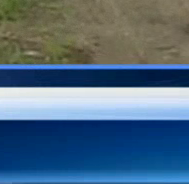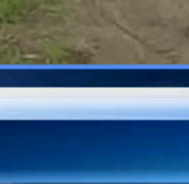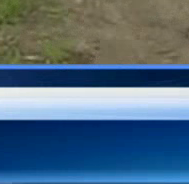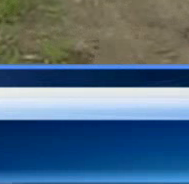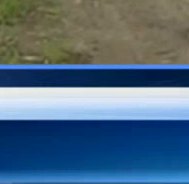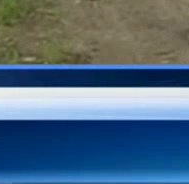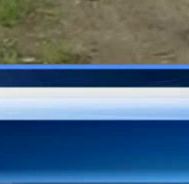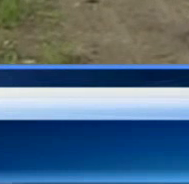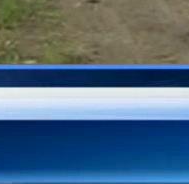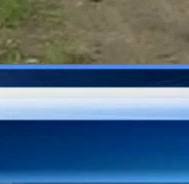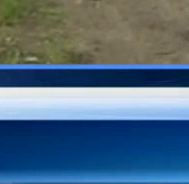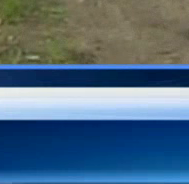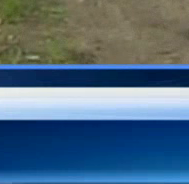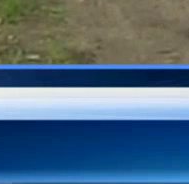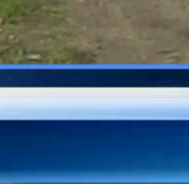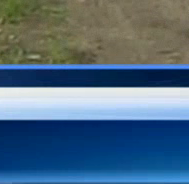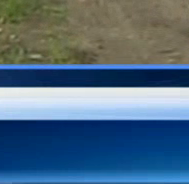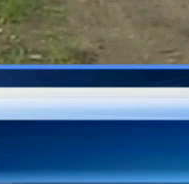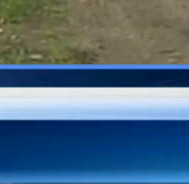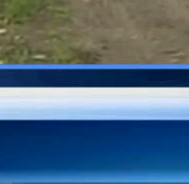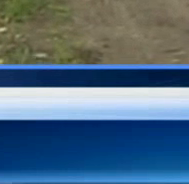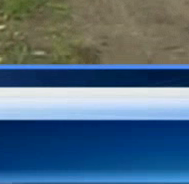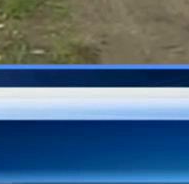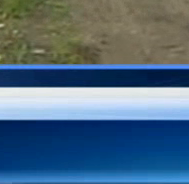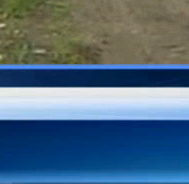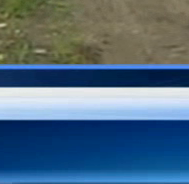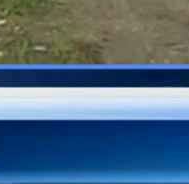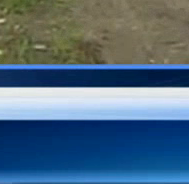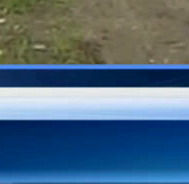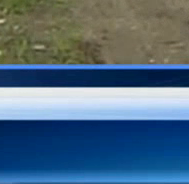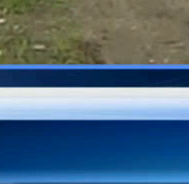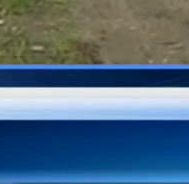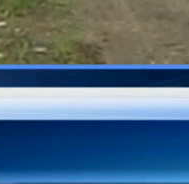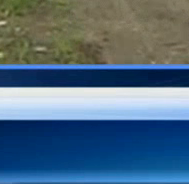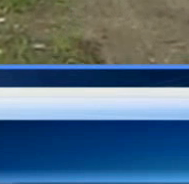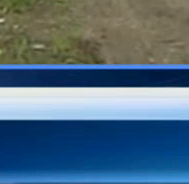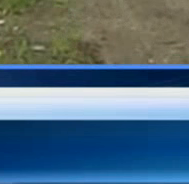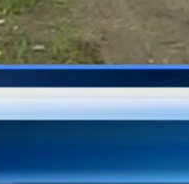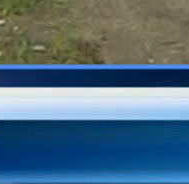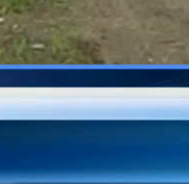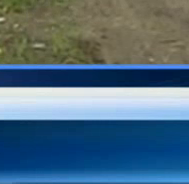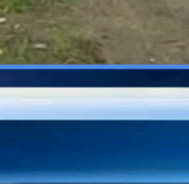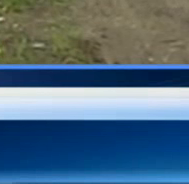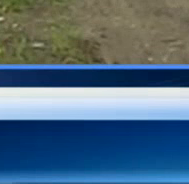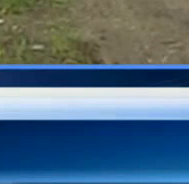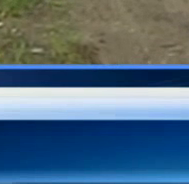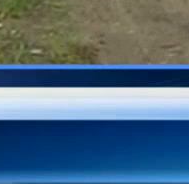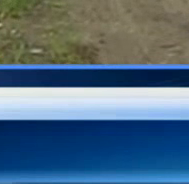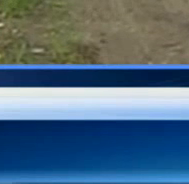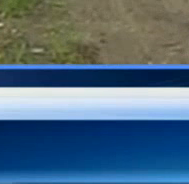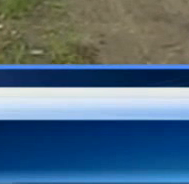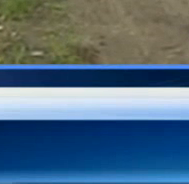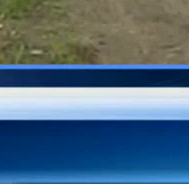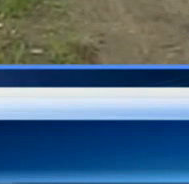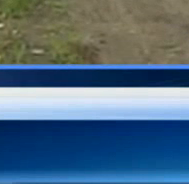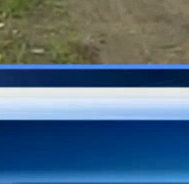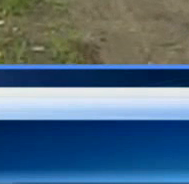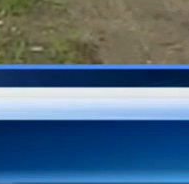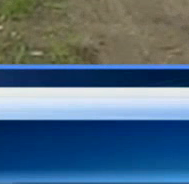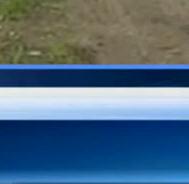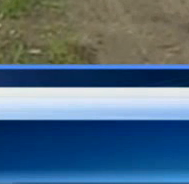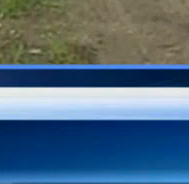peligro. Y se justifica, si hay que hacer el campamento, qué pena, pero tendrán que hacerlo. Tampoco pueden esas familias vivir en